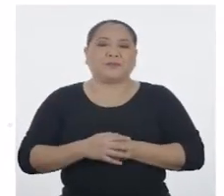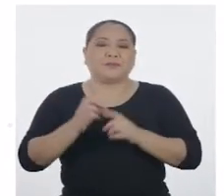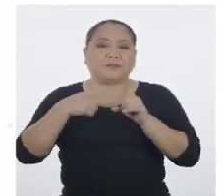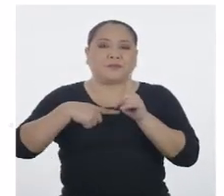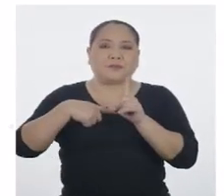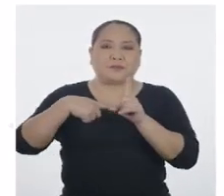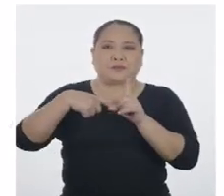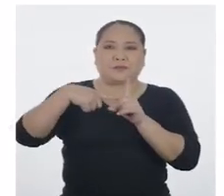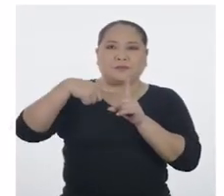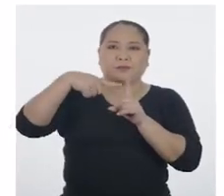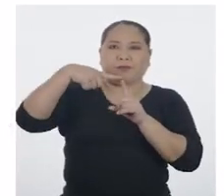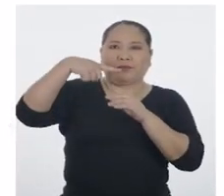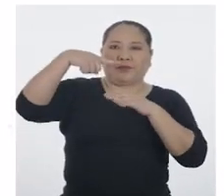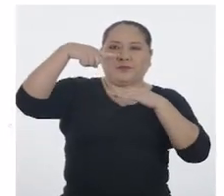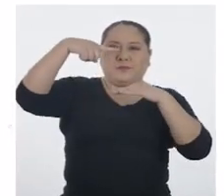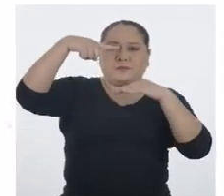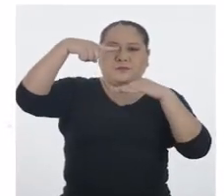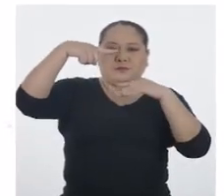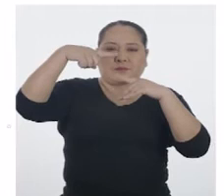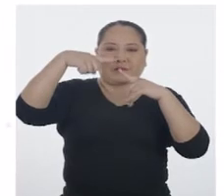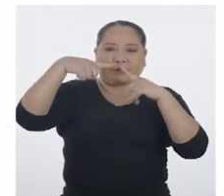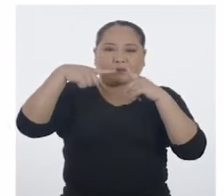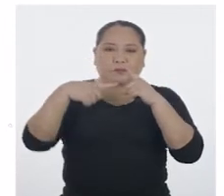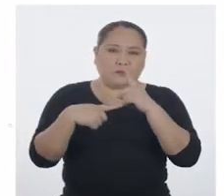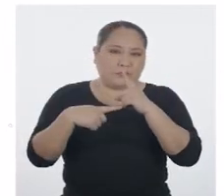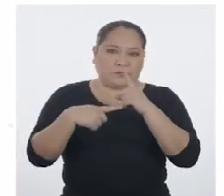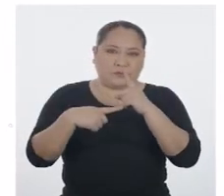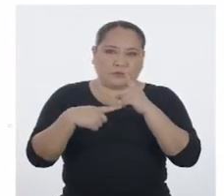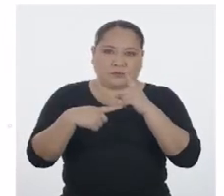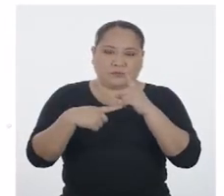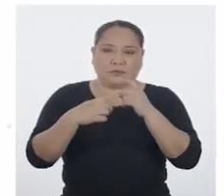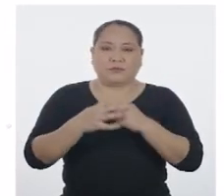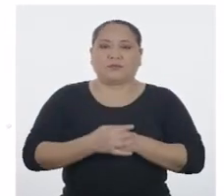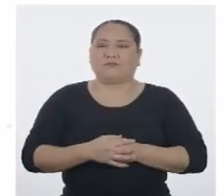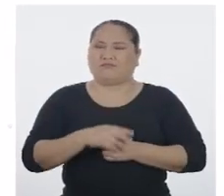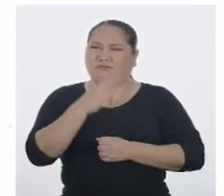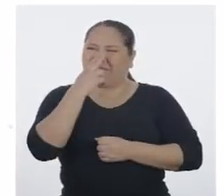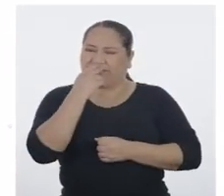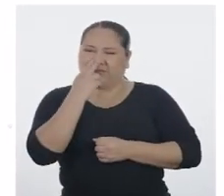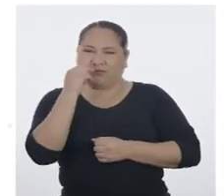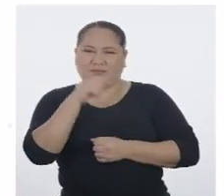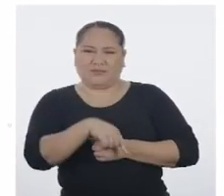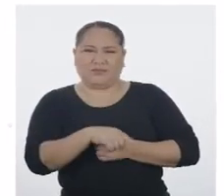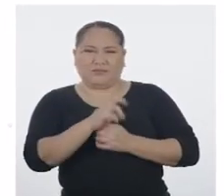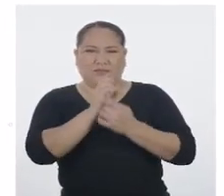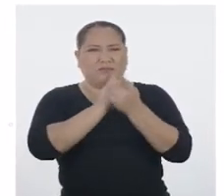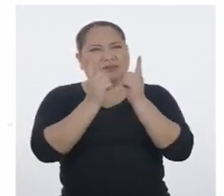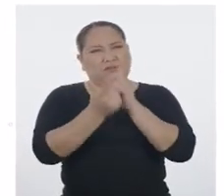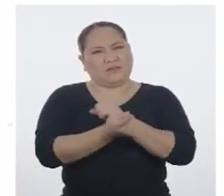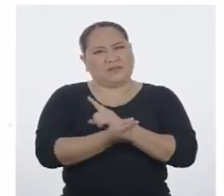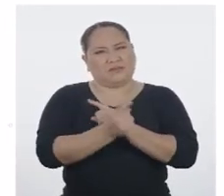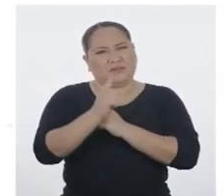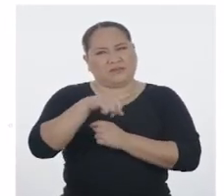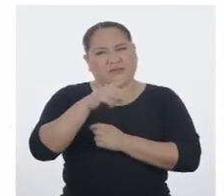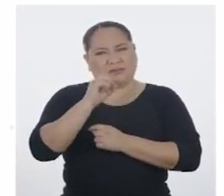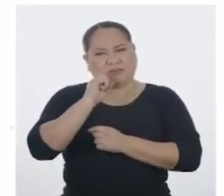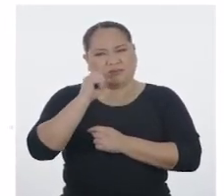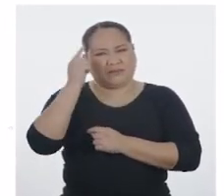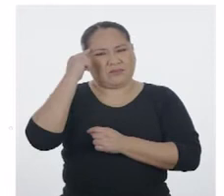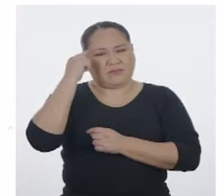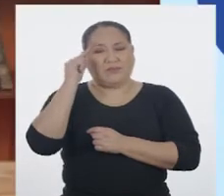La temperatura aumenta con la altura en lugar de disminuir. Qué extraño, al revés de lo que uno